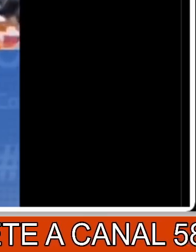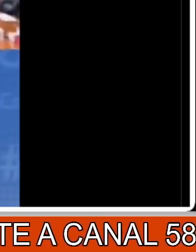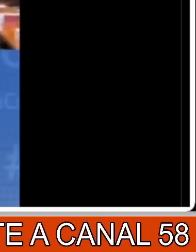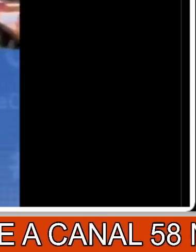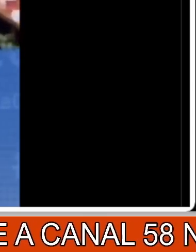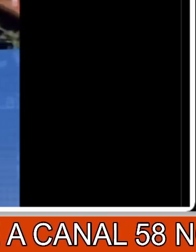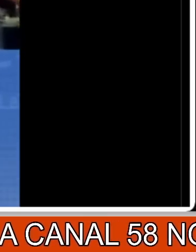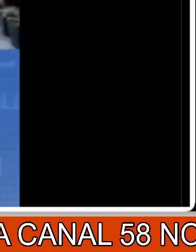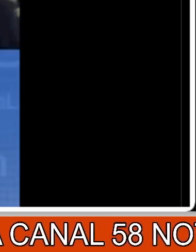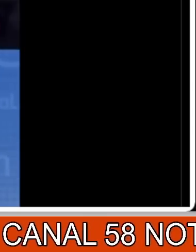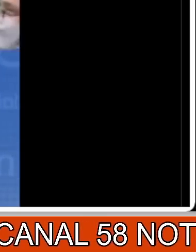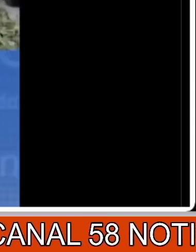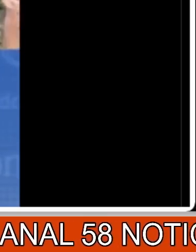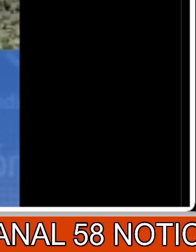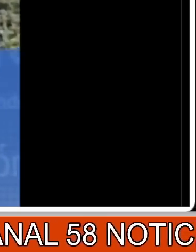Córdoba.